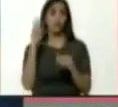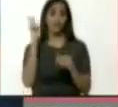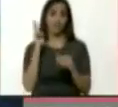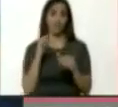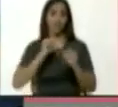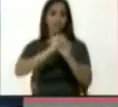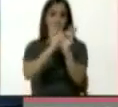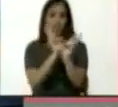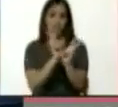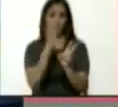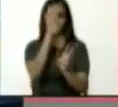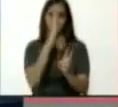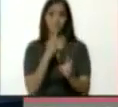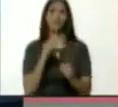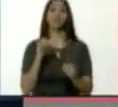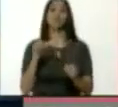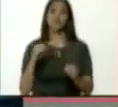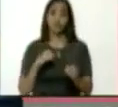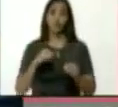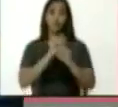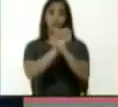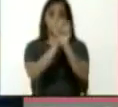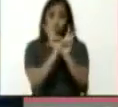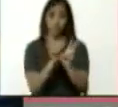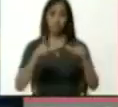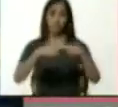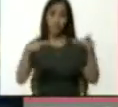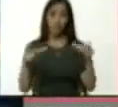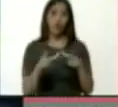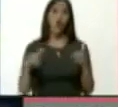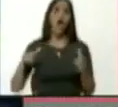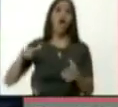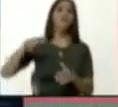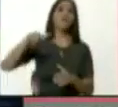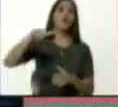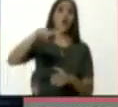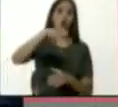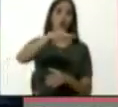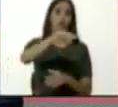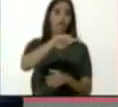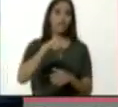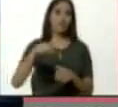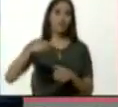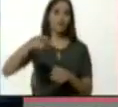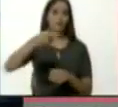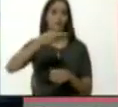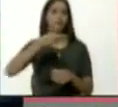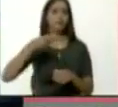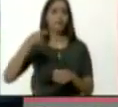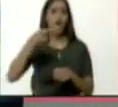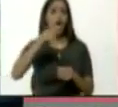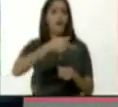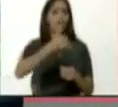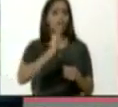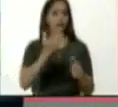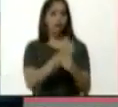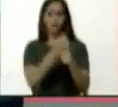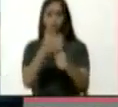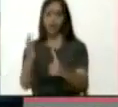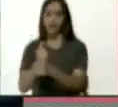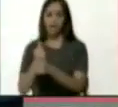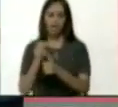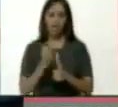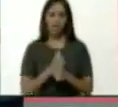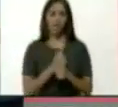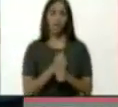Brasil que tiene satélites, son satélites, son situaciones, por ejemplo, los aviones, claro, que pasan, que van rastreando, bueno, mira, aquí hay esto y aquí hay lo otro. O sea,